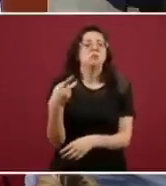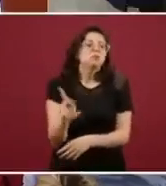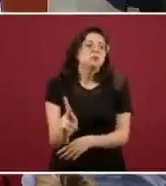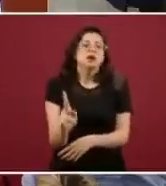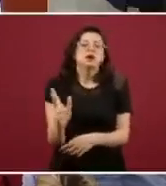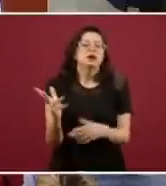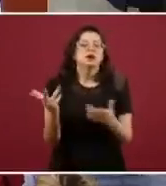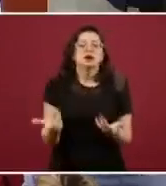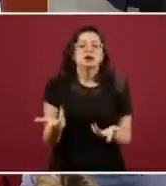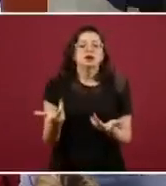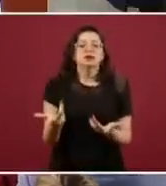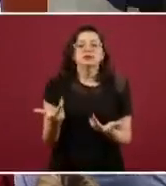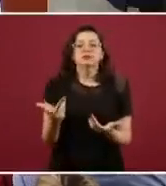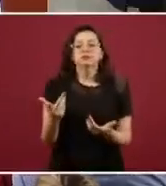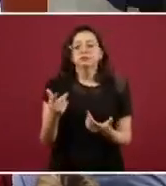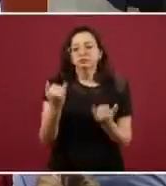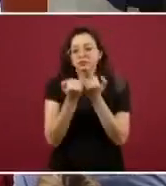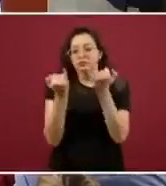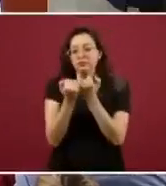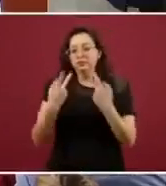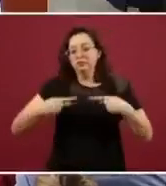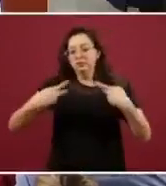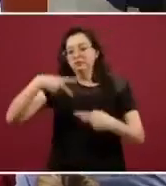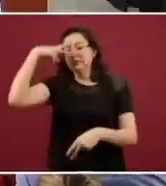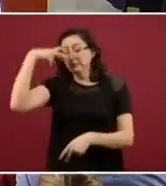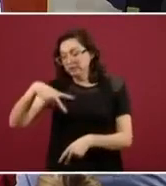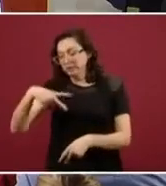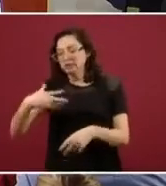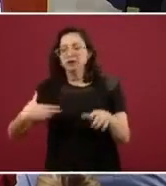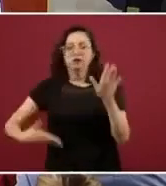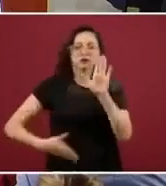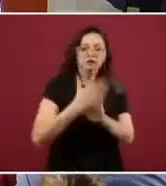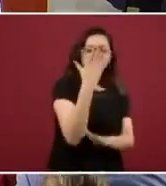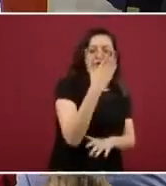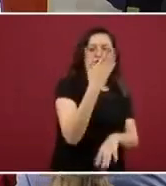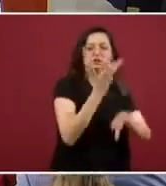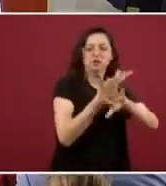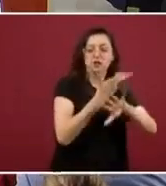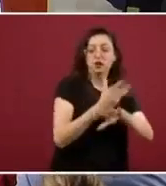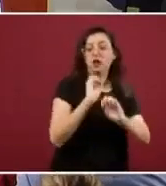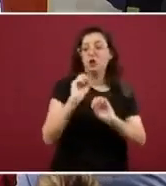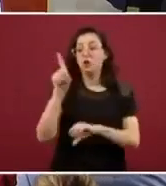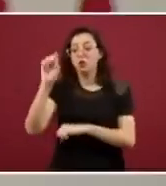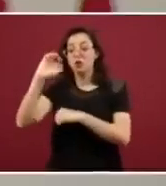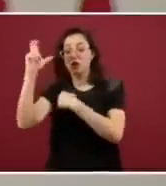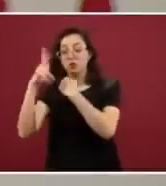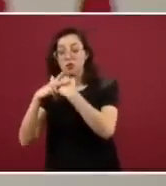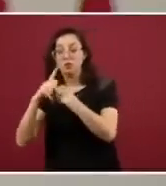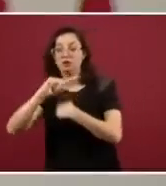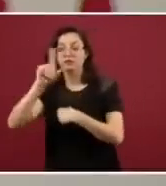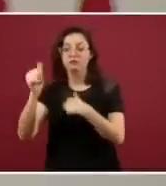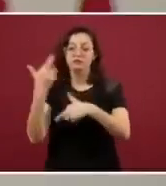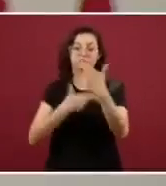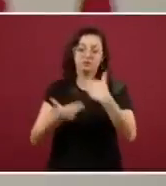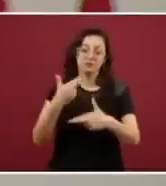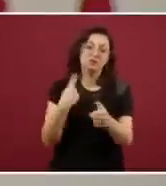para connacionales que fueron a Estados Unidos o regresaron, o fueron a Europa, o también nacionales de estos otros